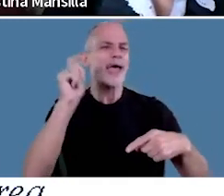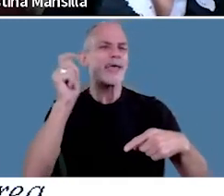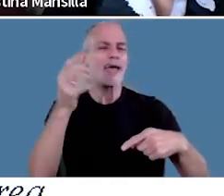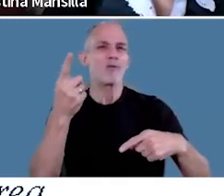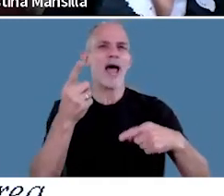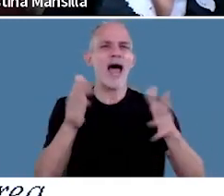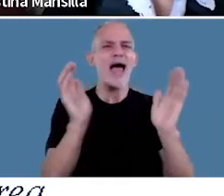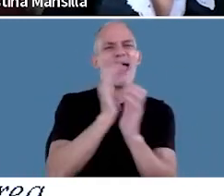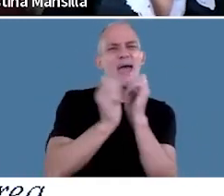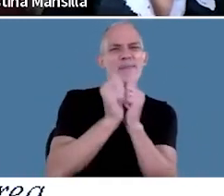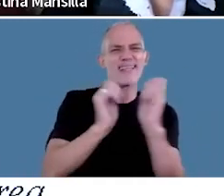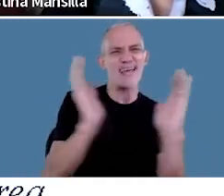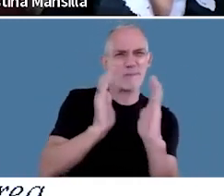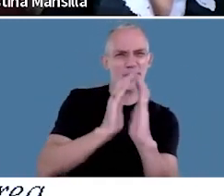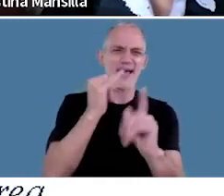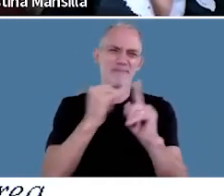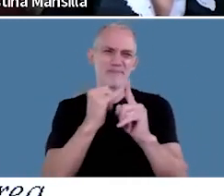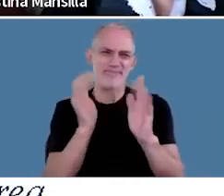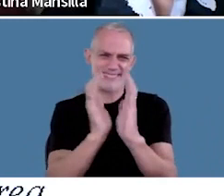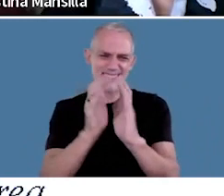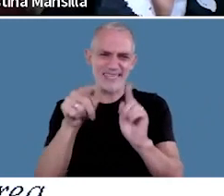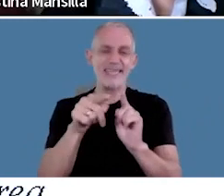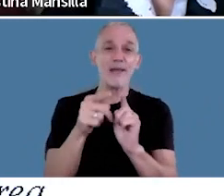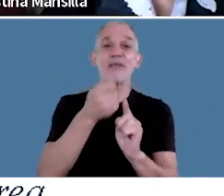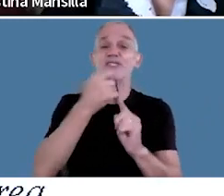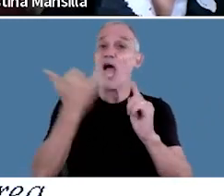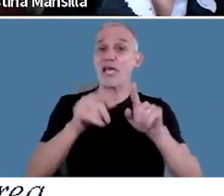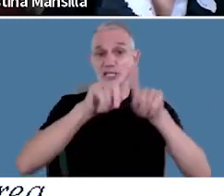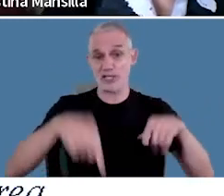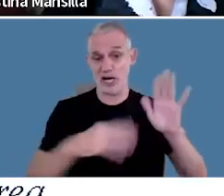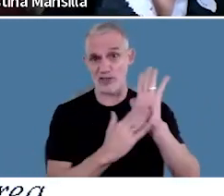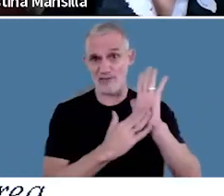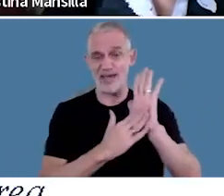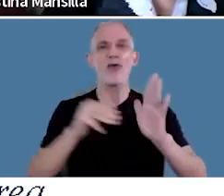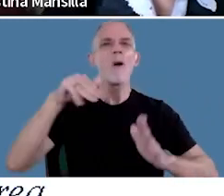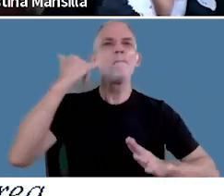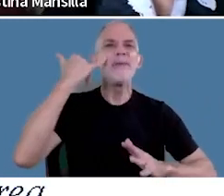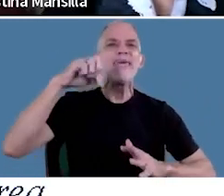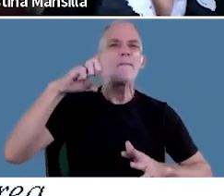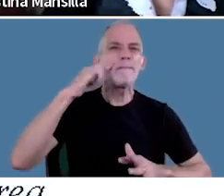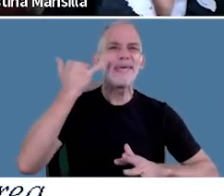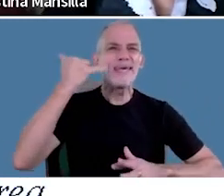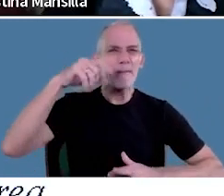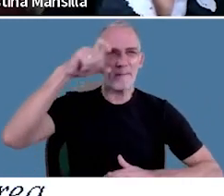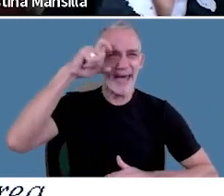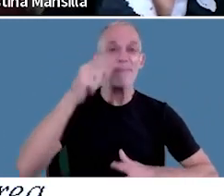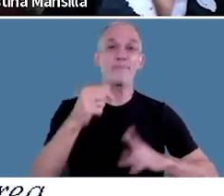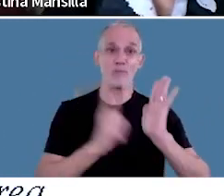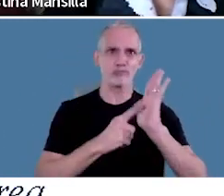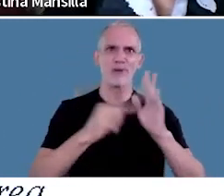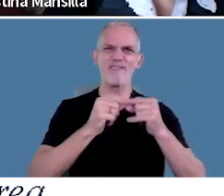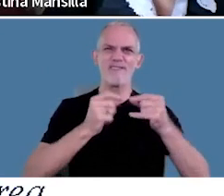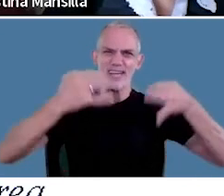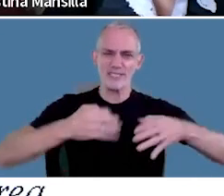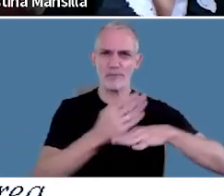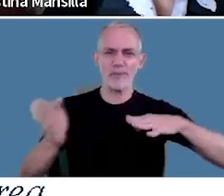y pequeña empresa en la medida que tenga certificado MIPYME vigente y corresponda a